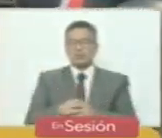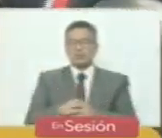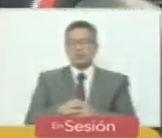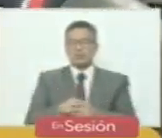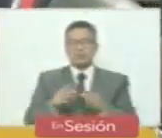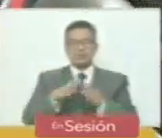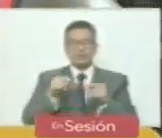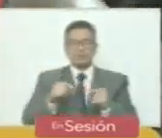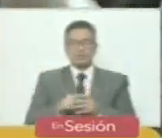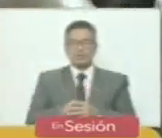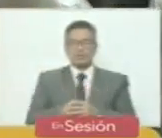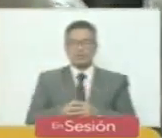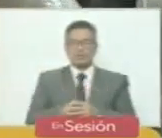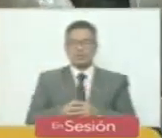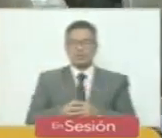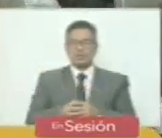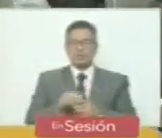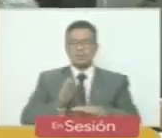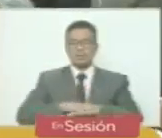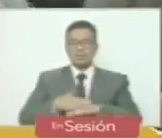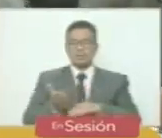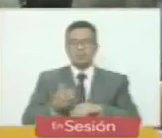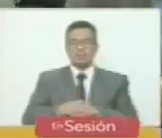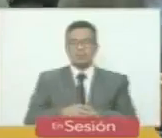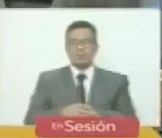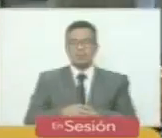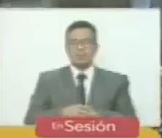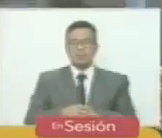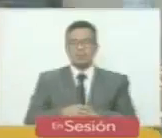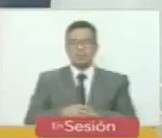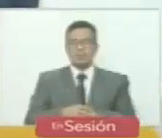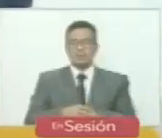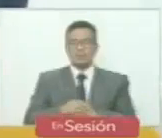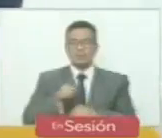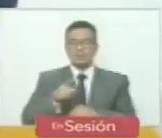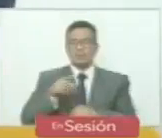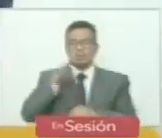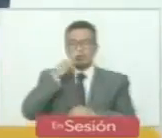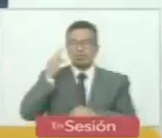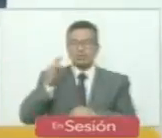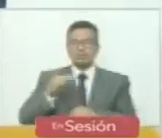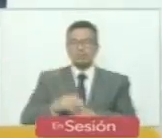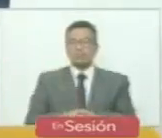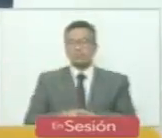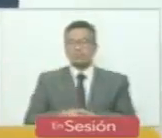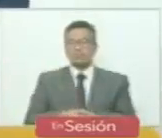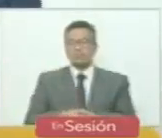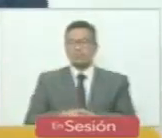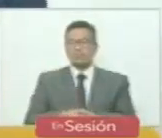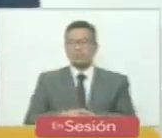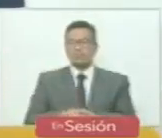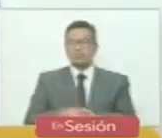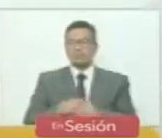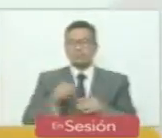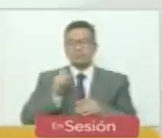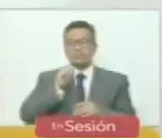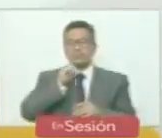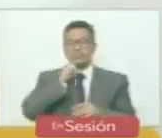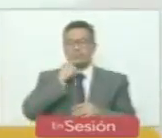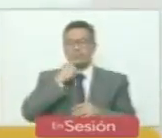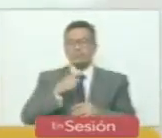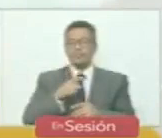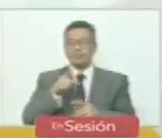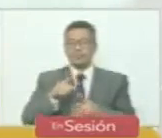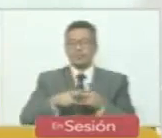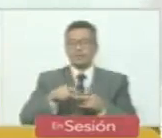Todos. Porque quien le vende el avión a Irán fue Air France. No fue Rusia, ni Cuba, ni